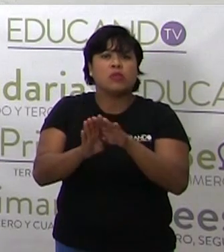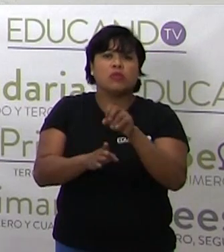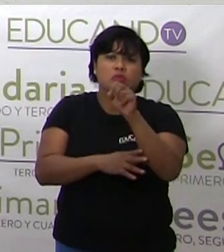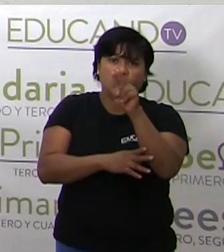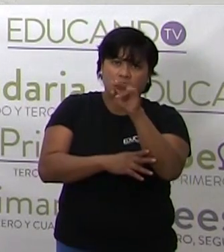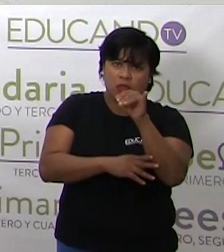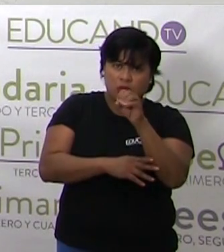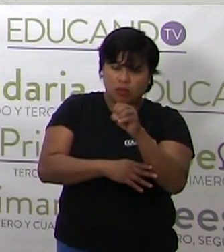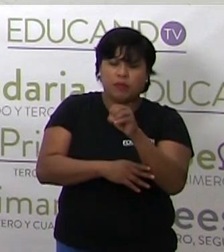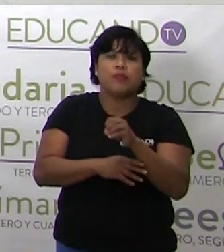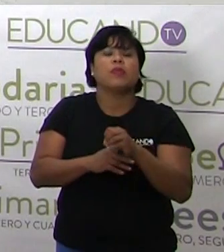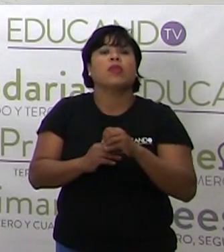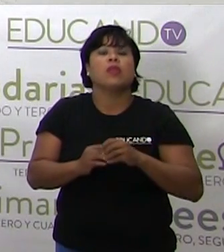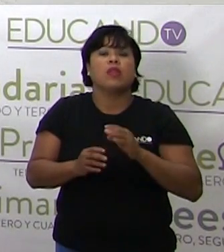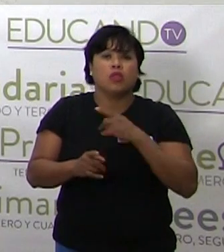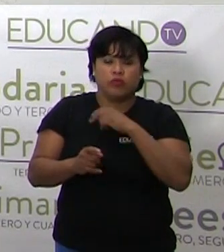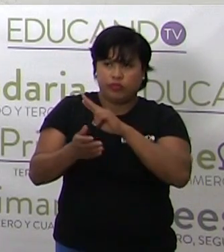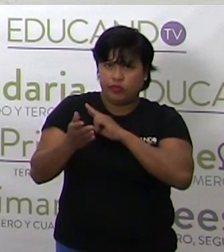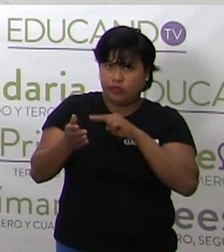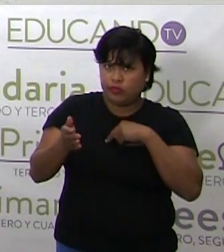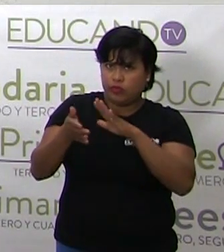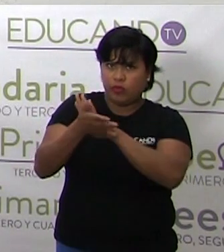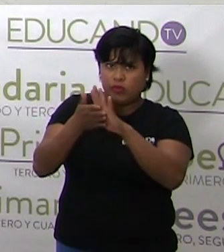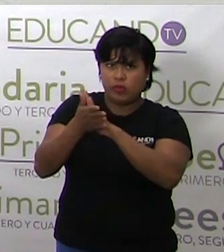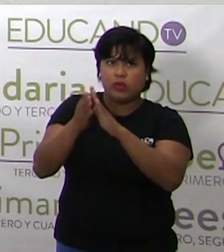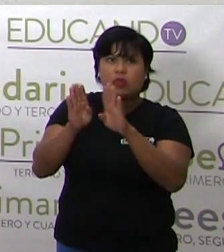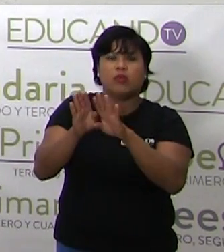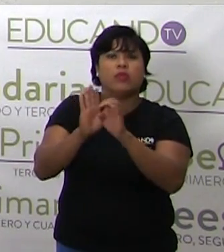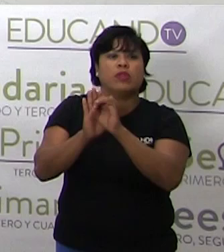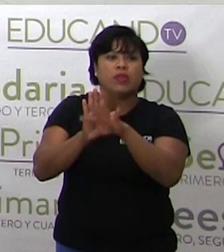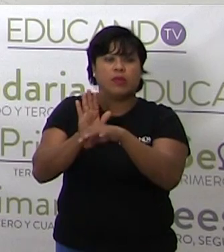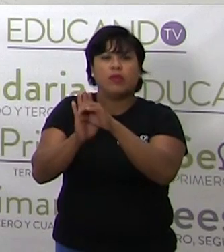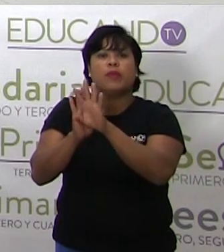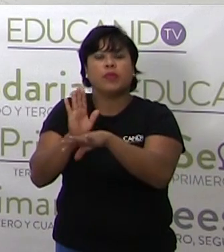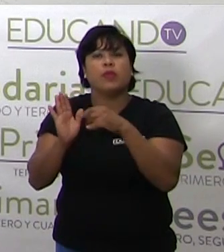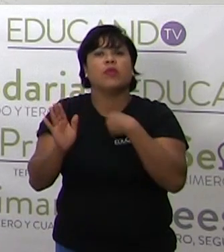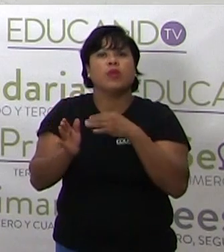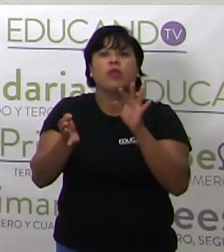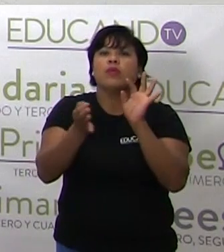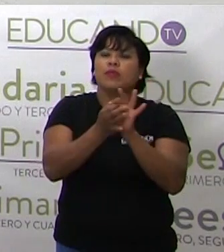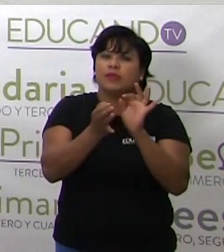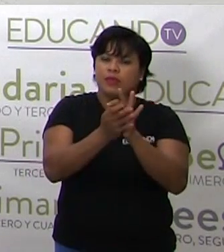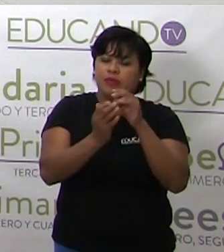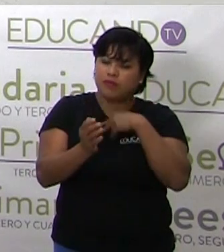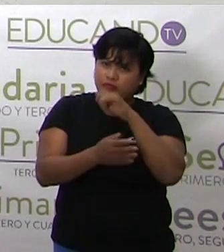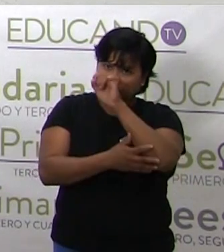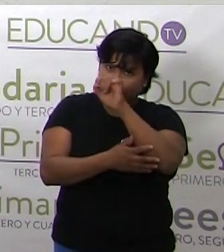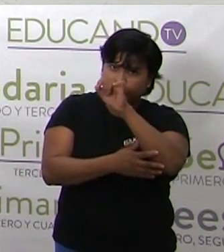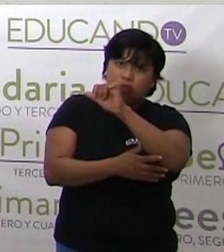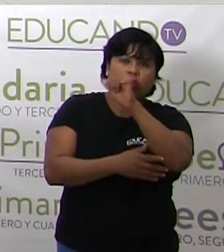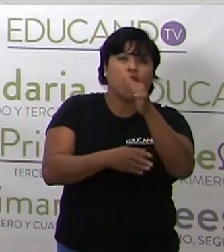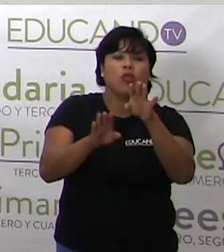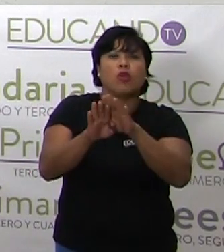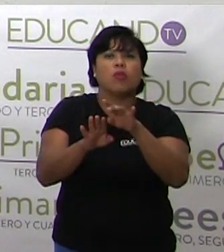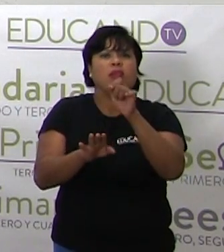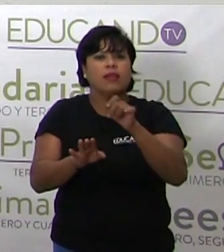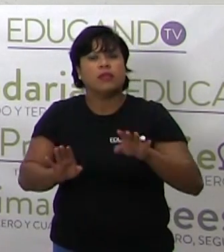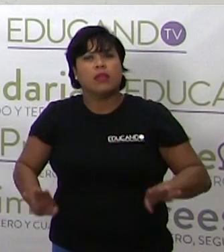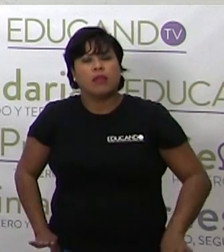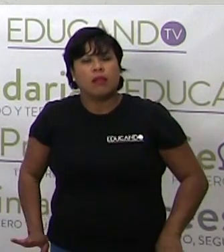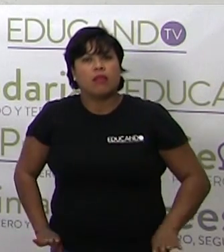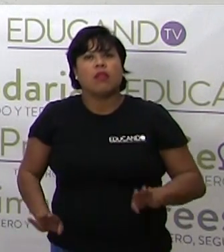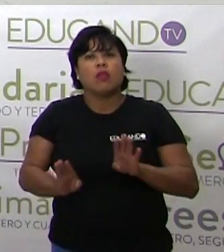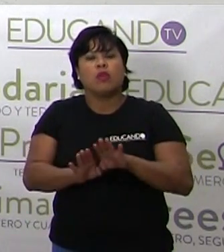sujetos. Vamos a borrar estos 4 ejemplos y les voy a escribir otro tipo